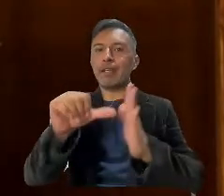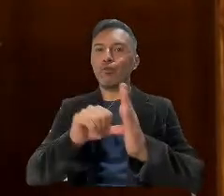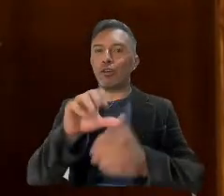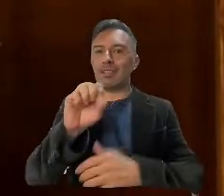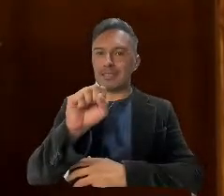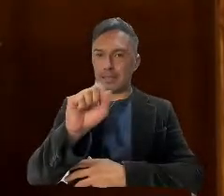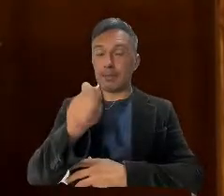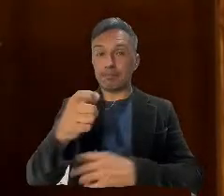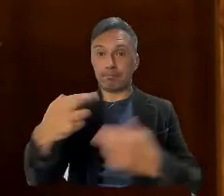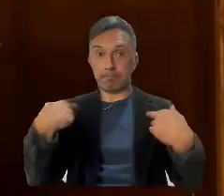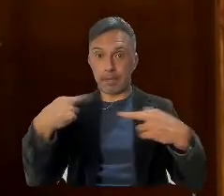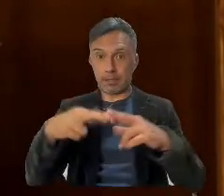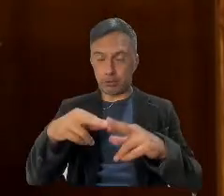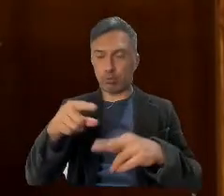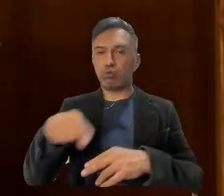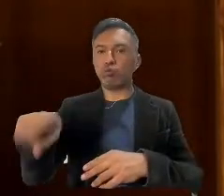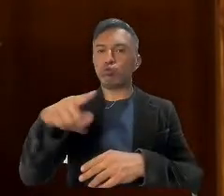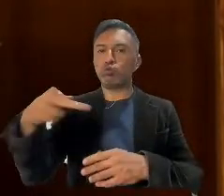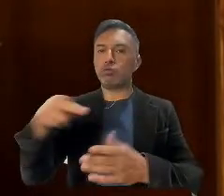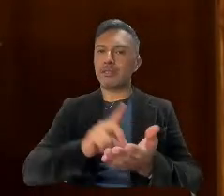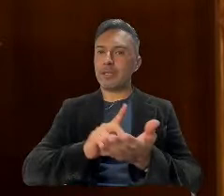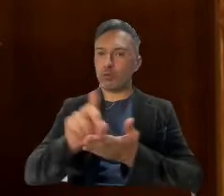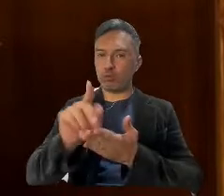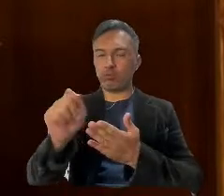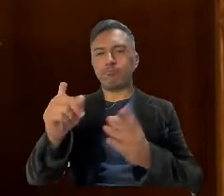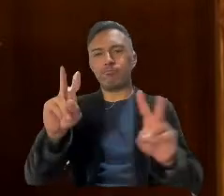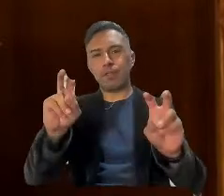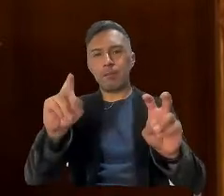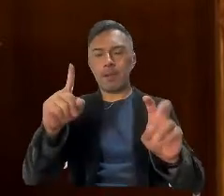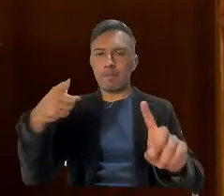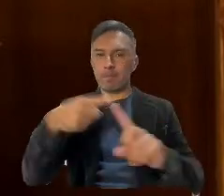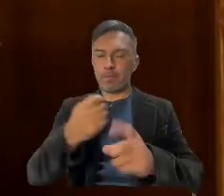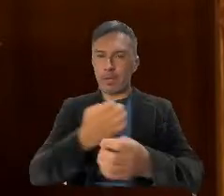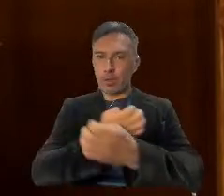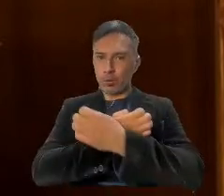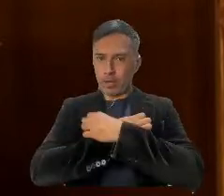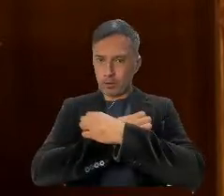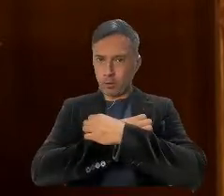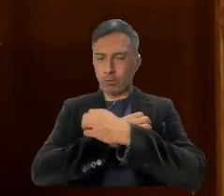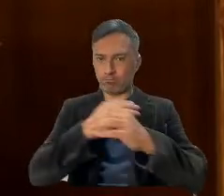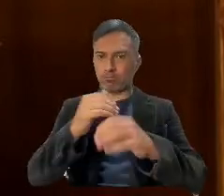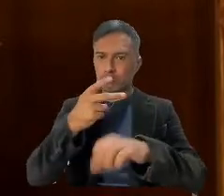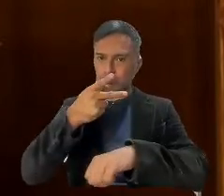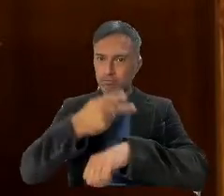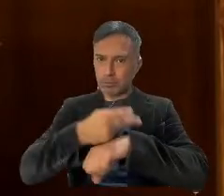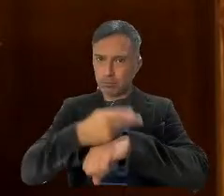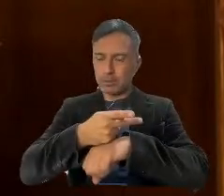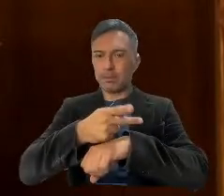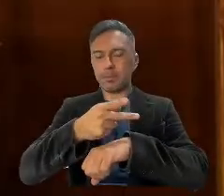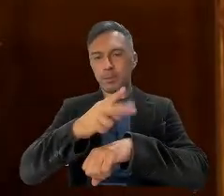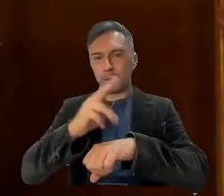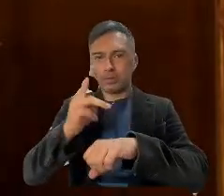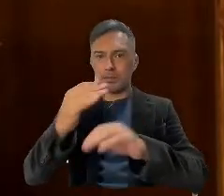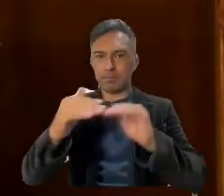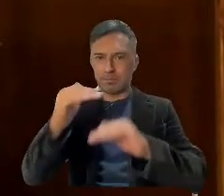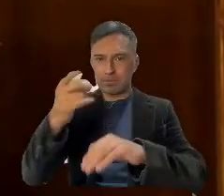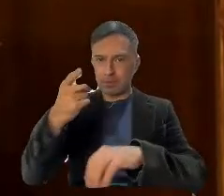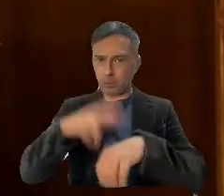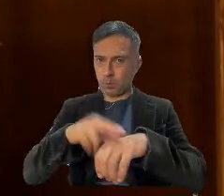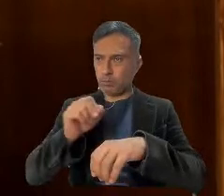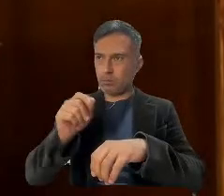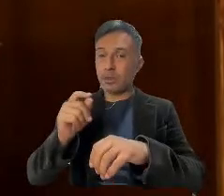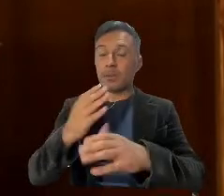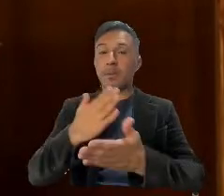docentes pertenecientes a la educación media superior con función de dirección, independientemente de que